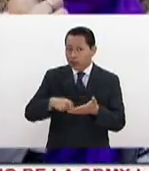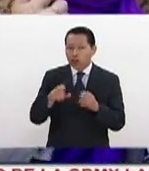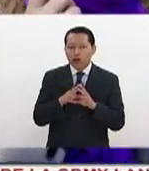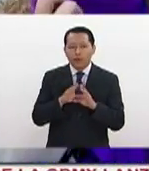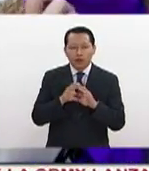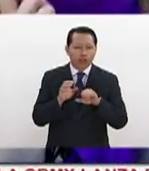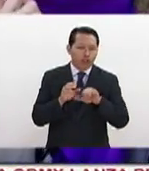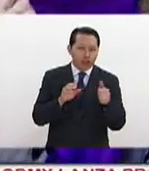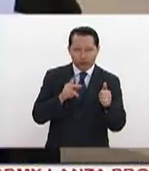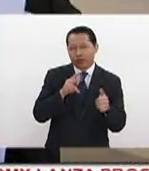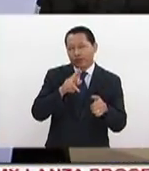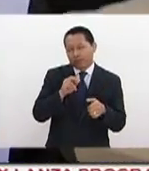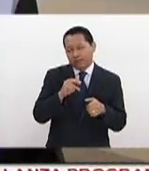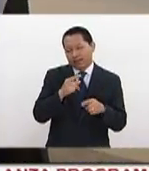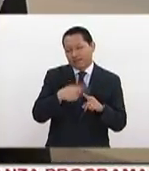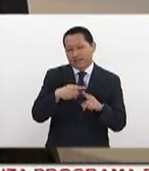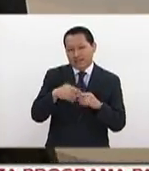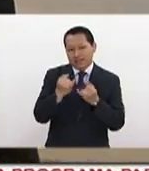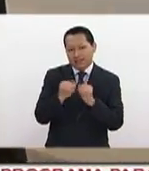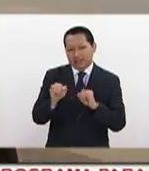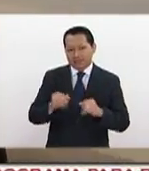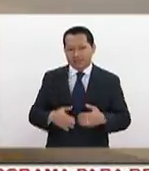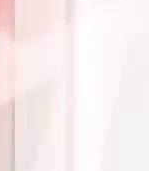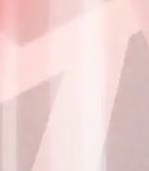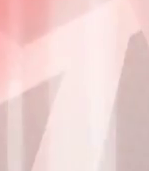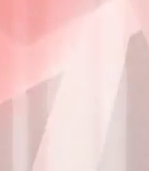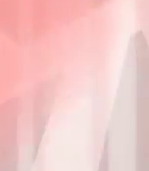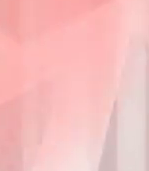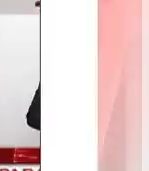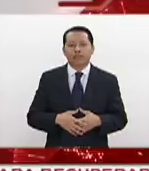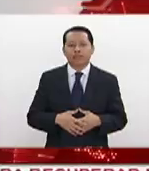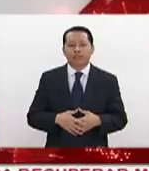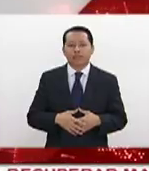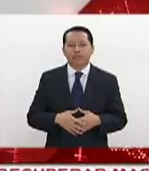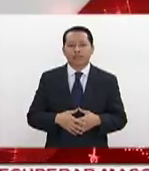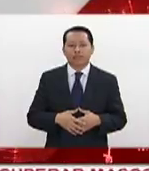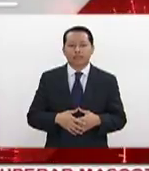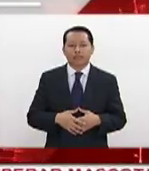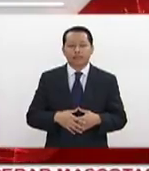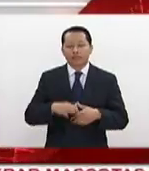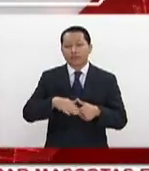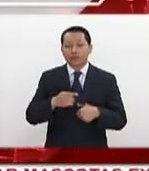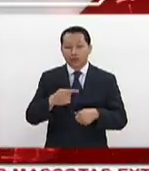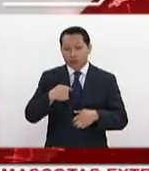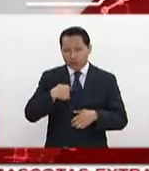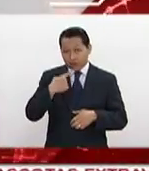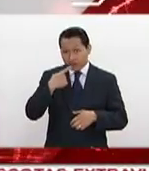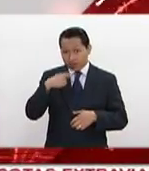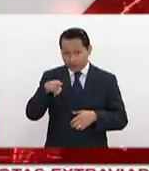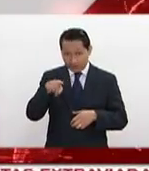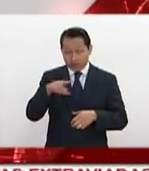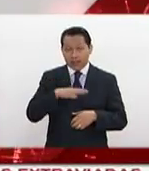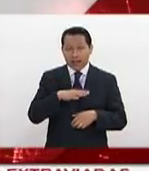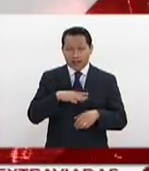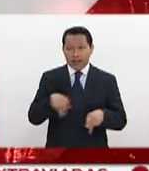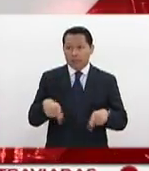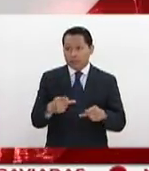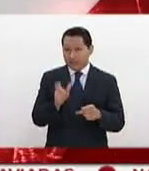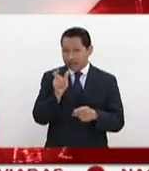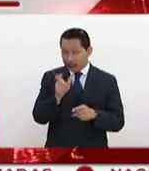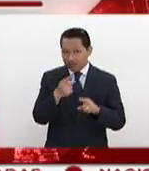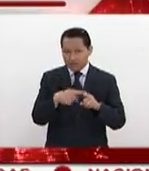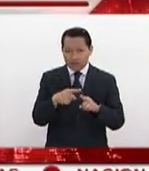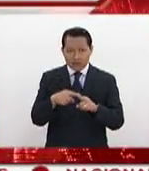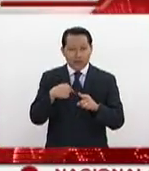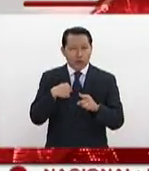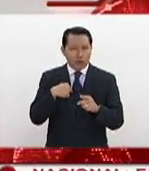de otros precandidatos independientes. Pero resulta que porque yo denuncié un mercado negro de credenciales y